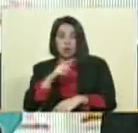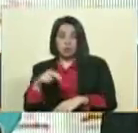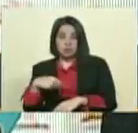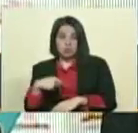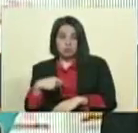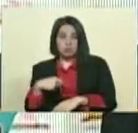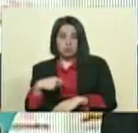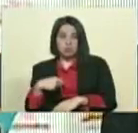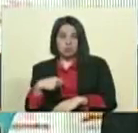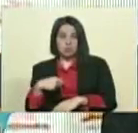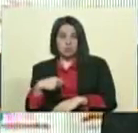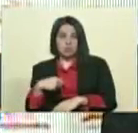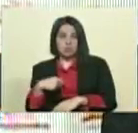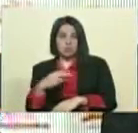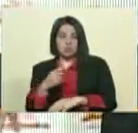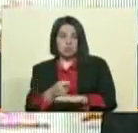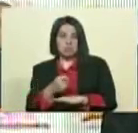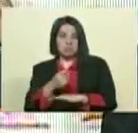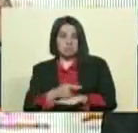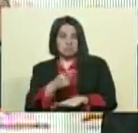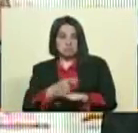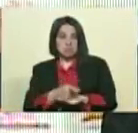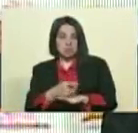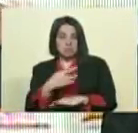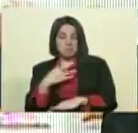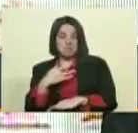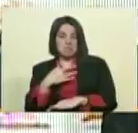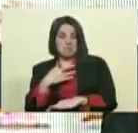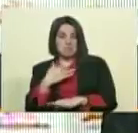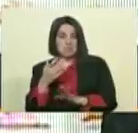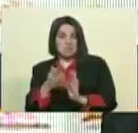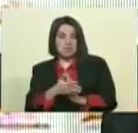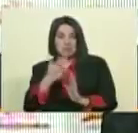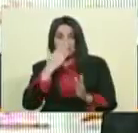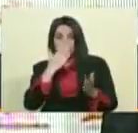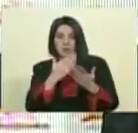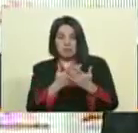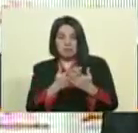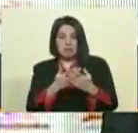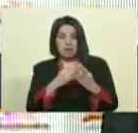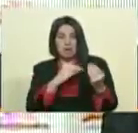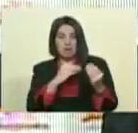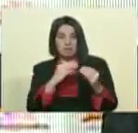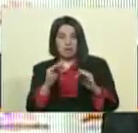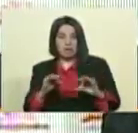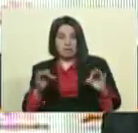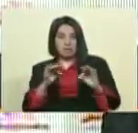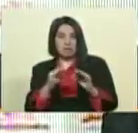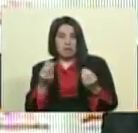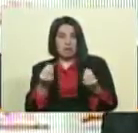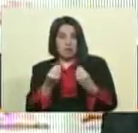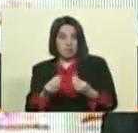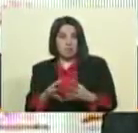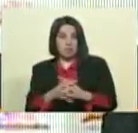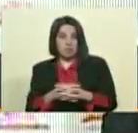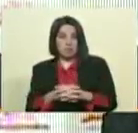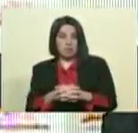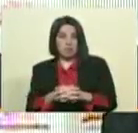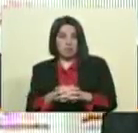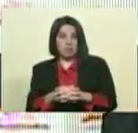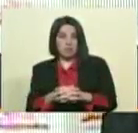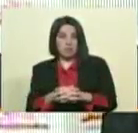Nosotros nos sentimos culpables de que al frente de la Fiscalía General de la República haya estado un